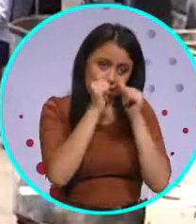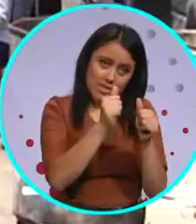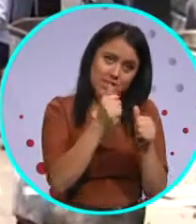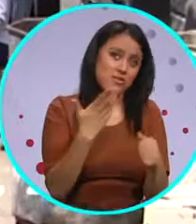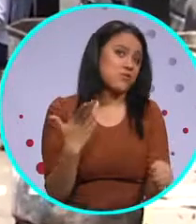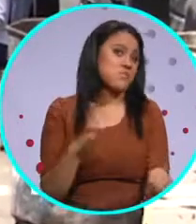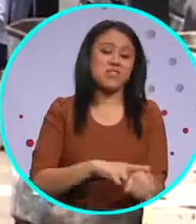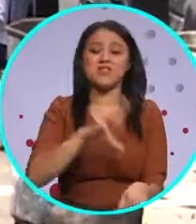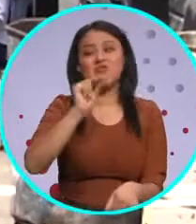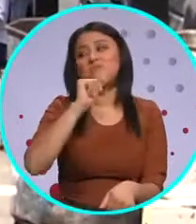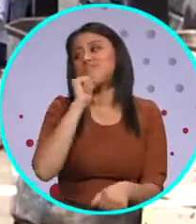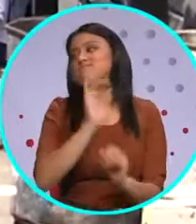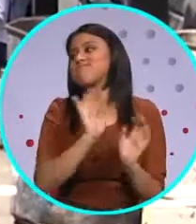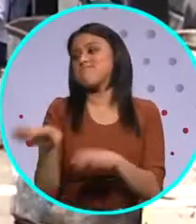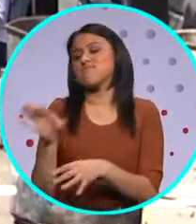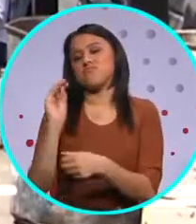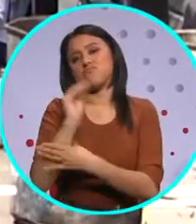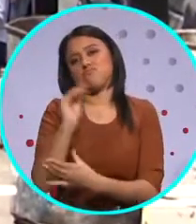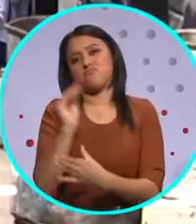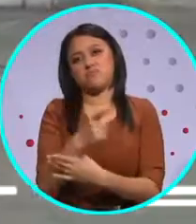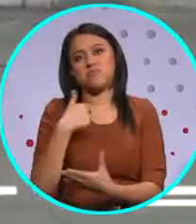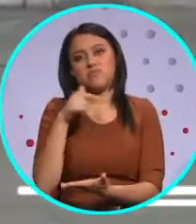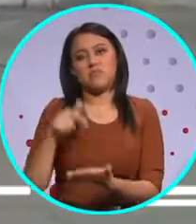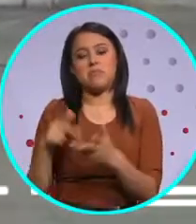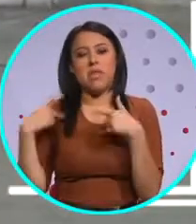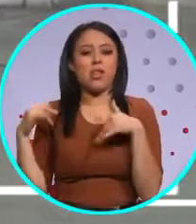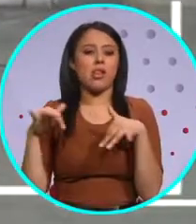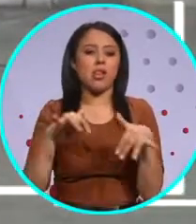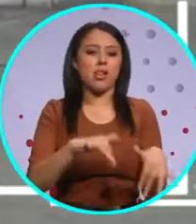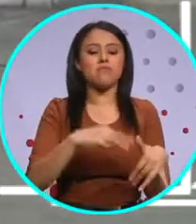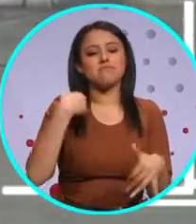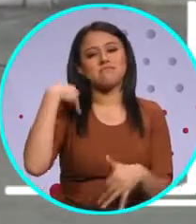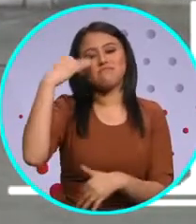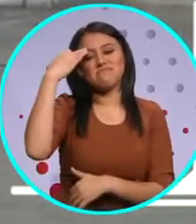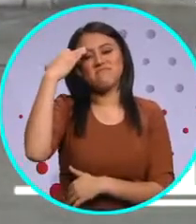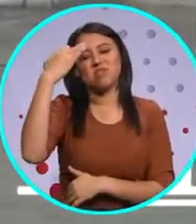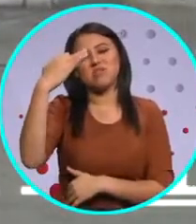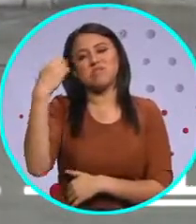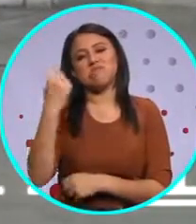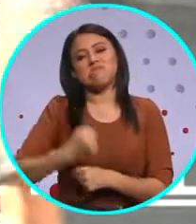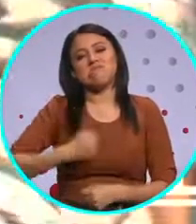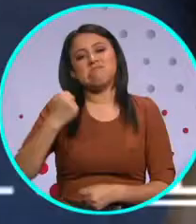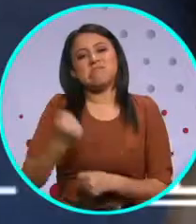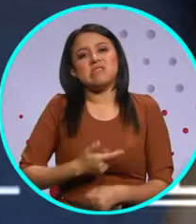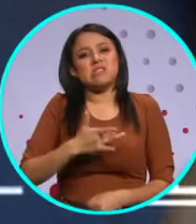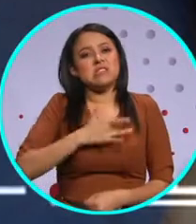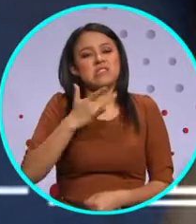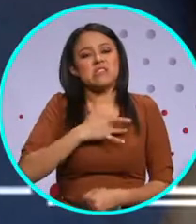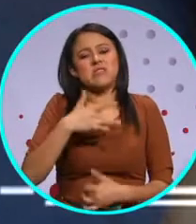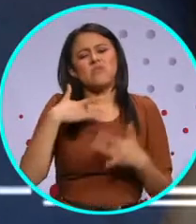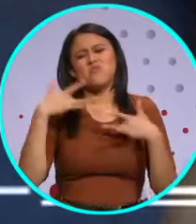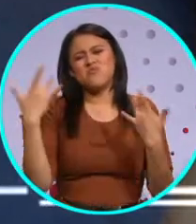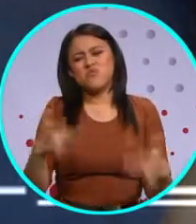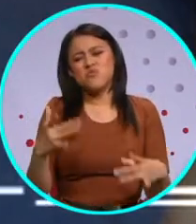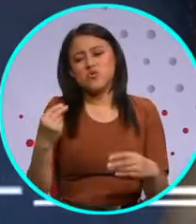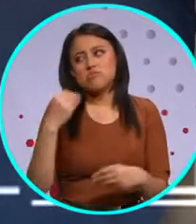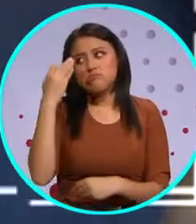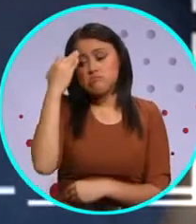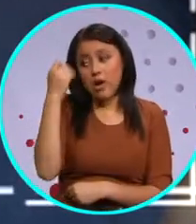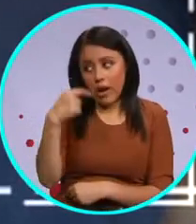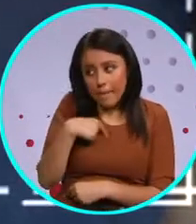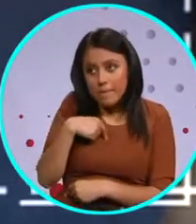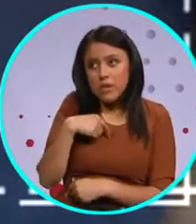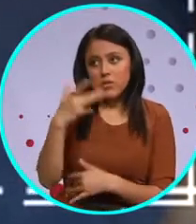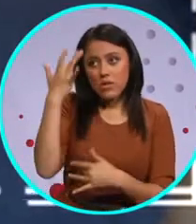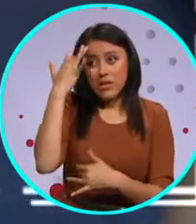miles de pacientes que acuden a los hospitales de la entidad sufren por horas en lo que son atendidos tardaron mucho mucho para atender me